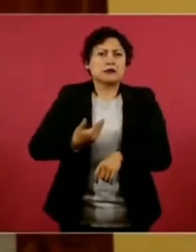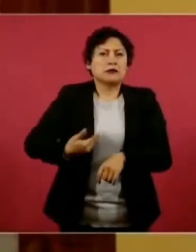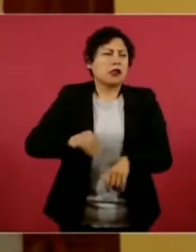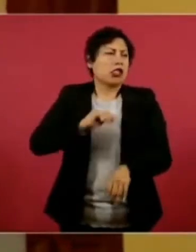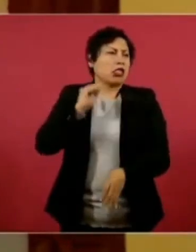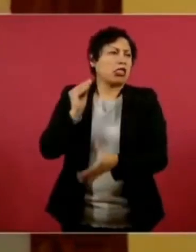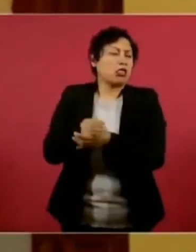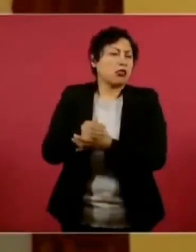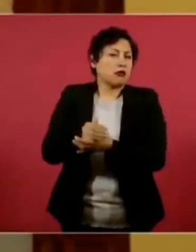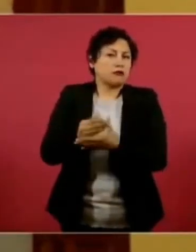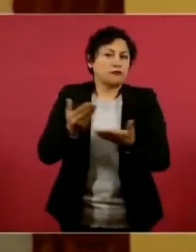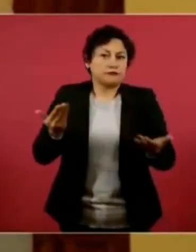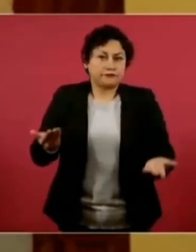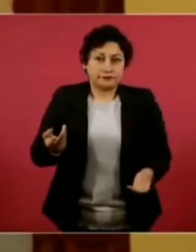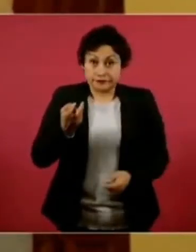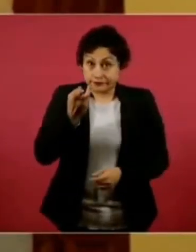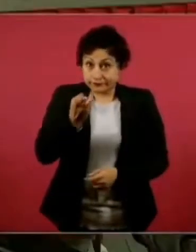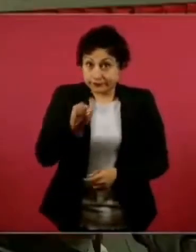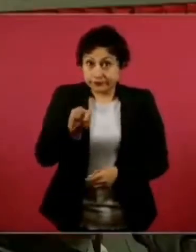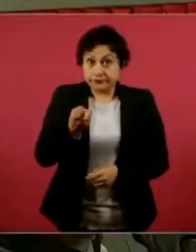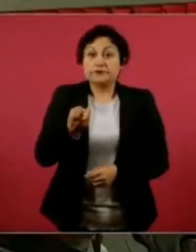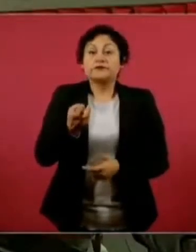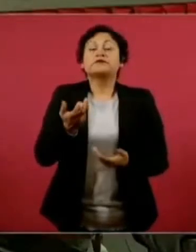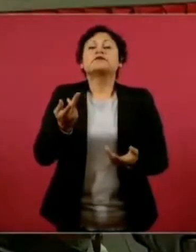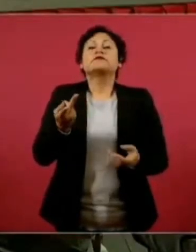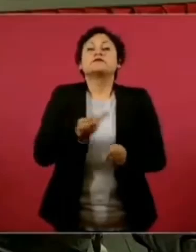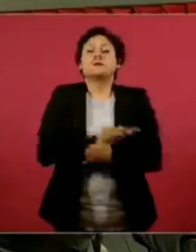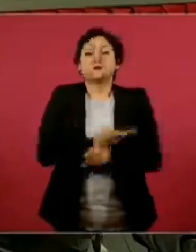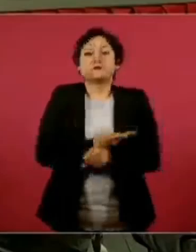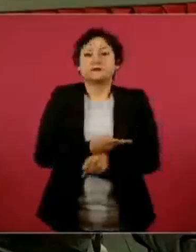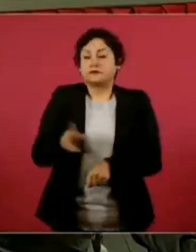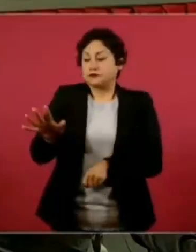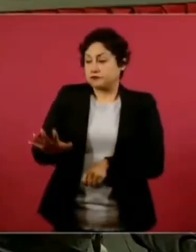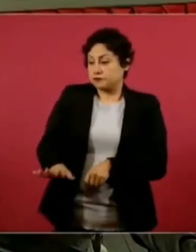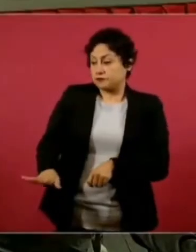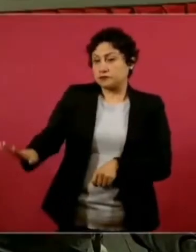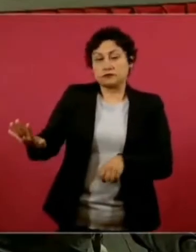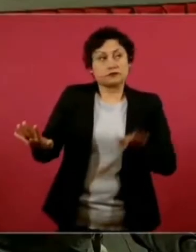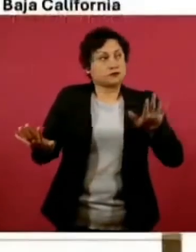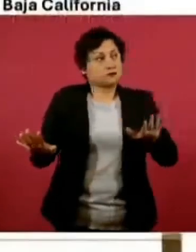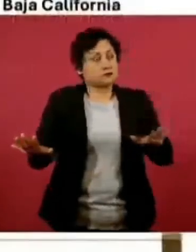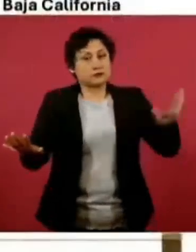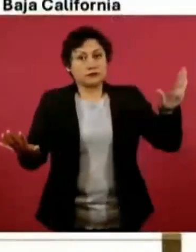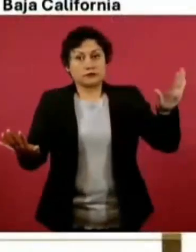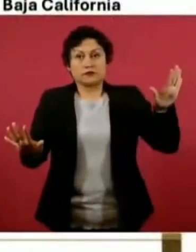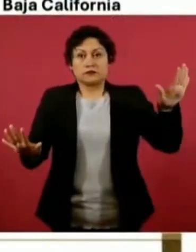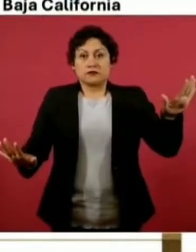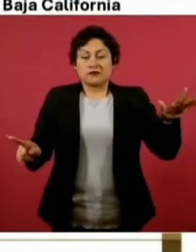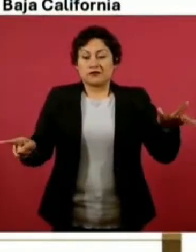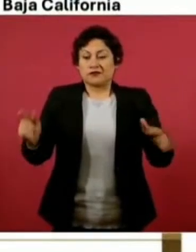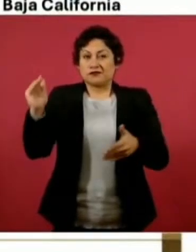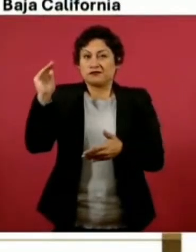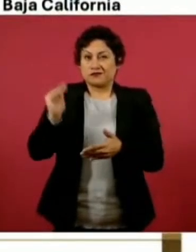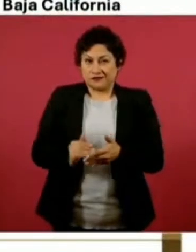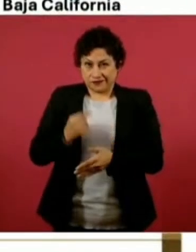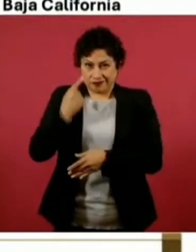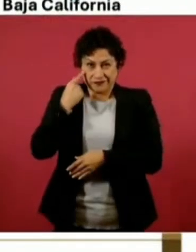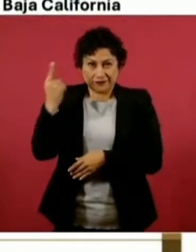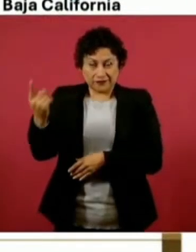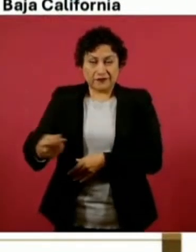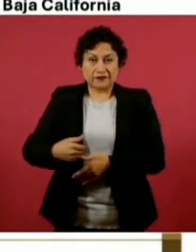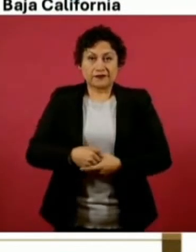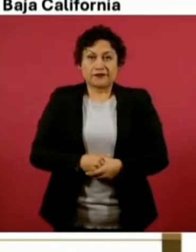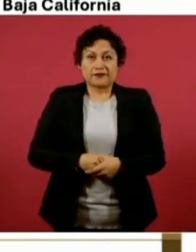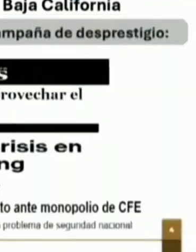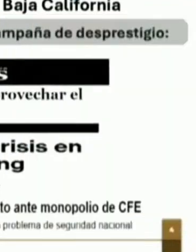sido olvidadas. Tiene que ver con que eran zonas donde no había la suficiente rentabilidad o la suficiente